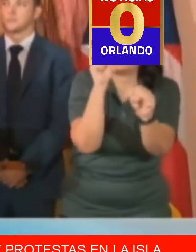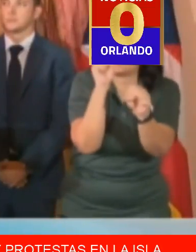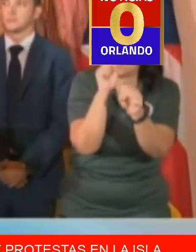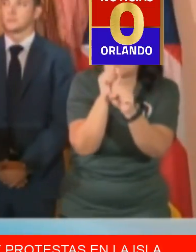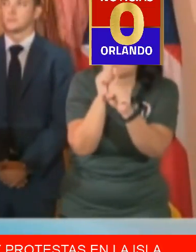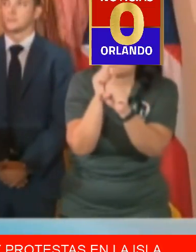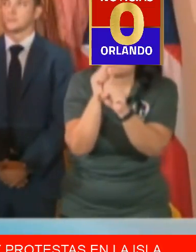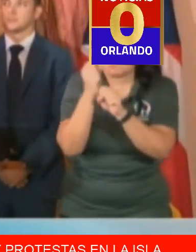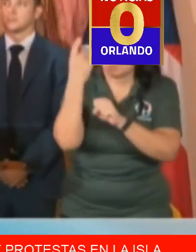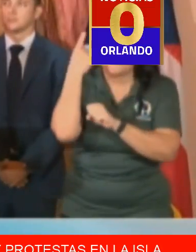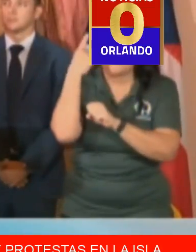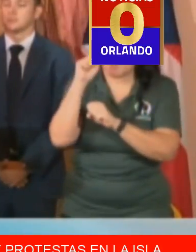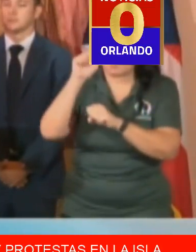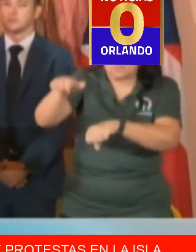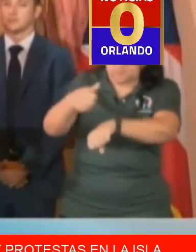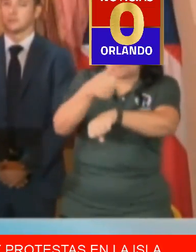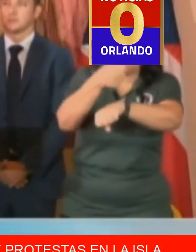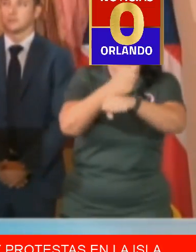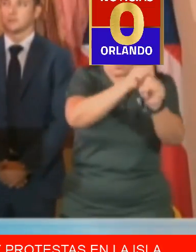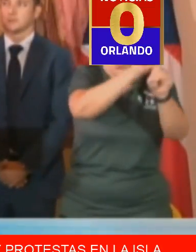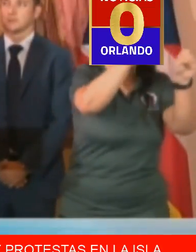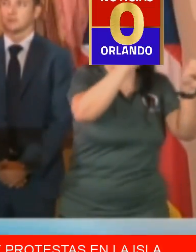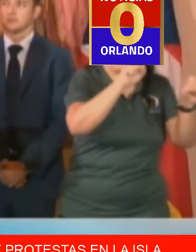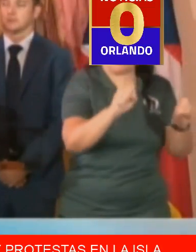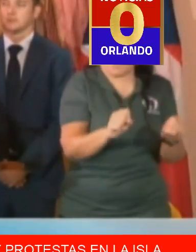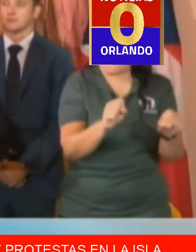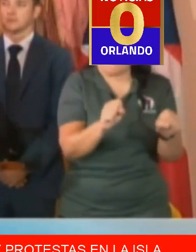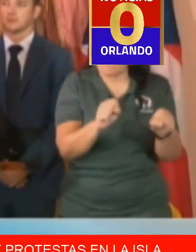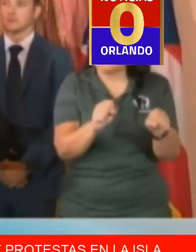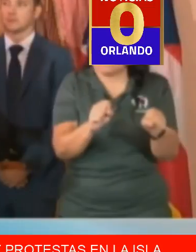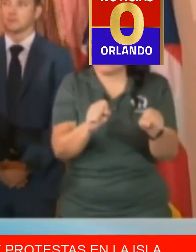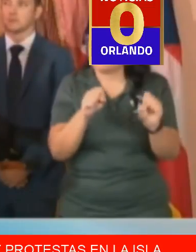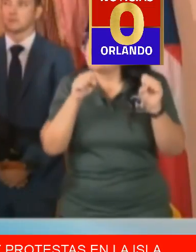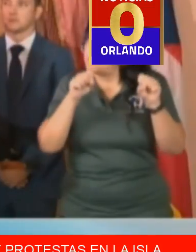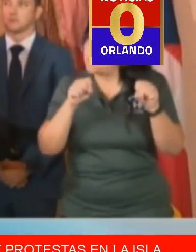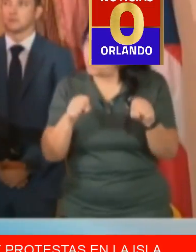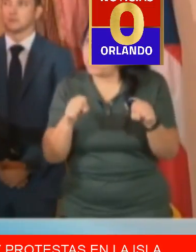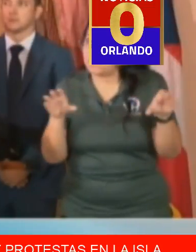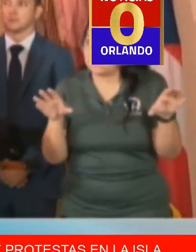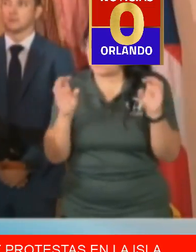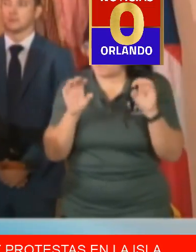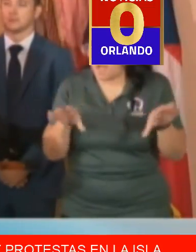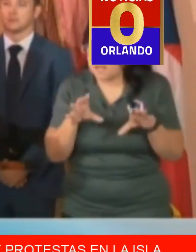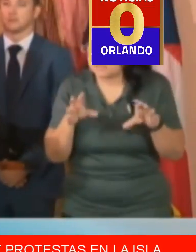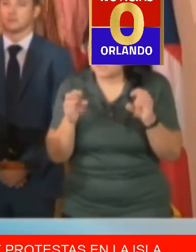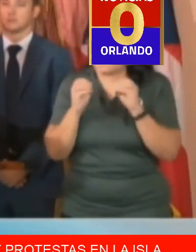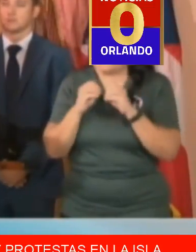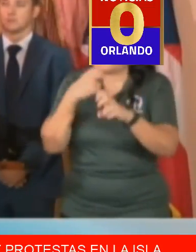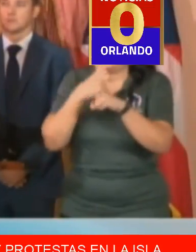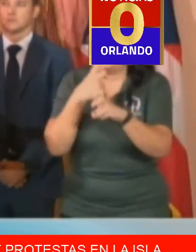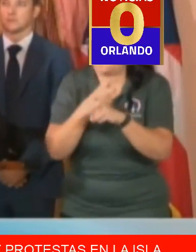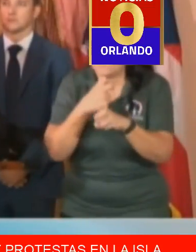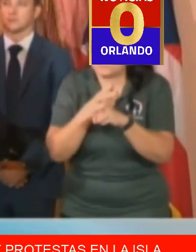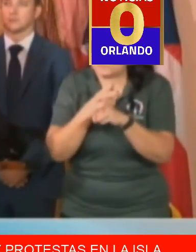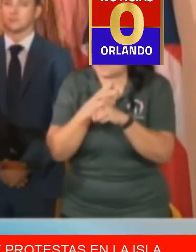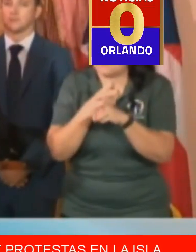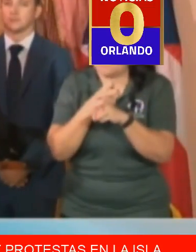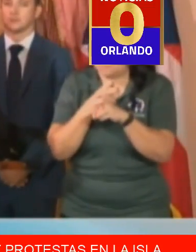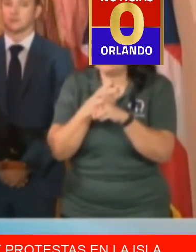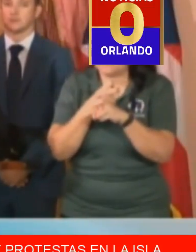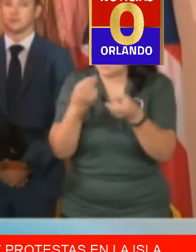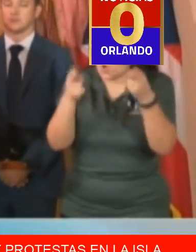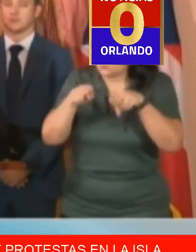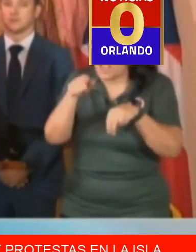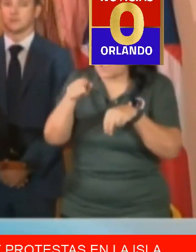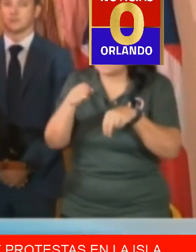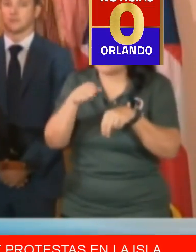para poner unos sistemas en su lugar que nos puedan hacer mucho más difícil, nunca es imposible, pero mucho más difícil que